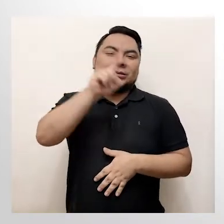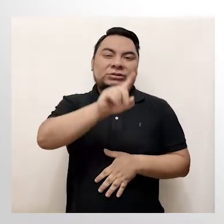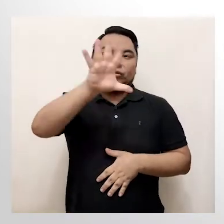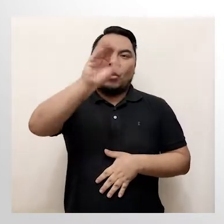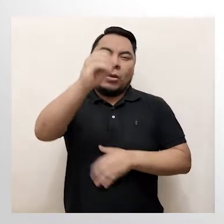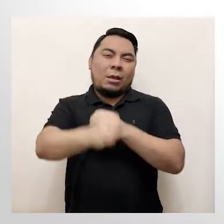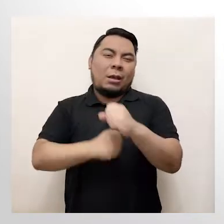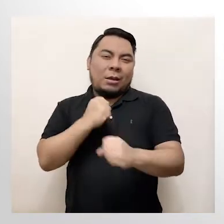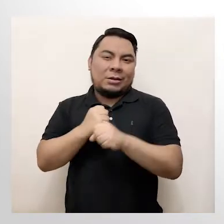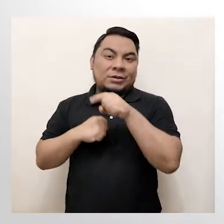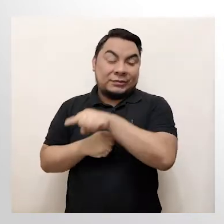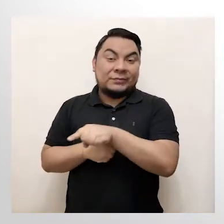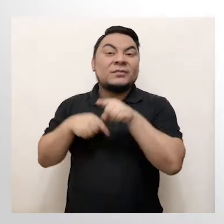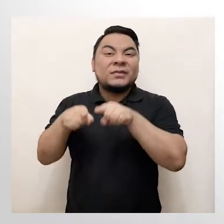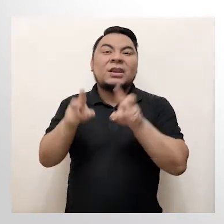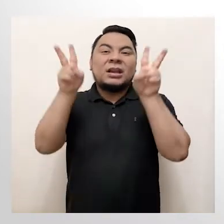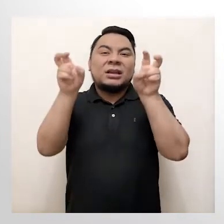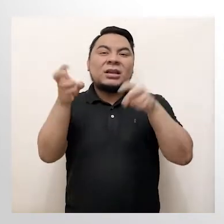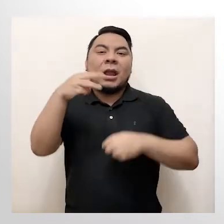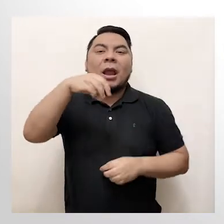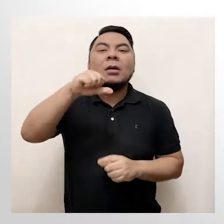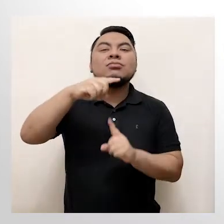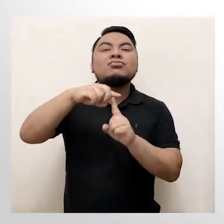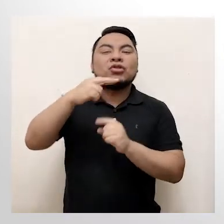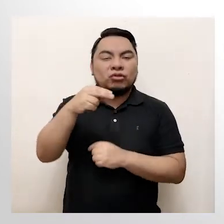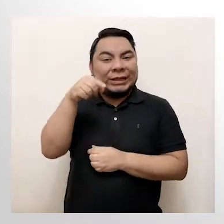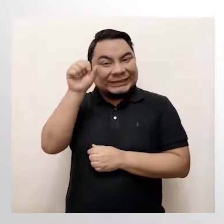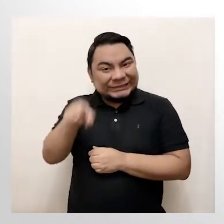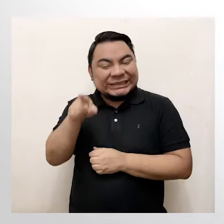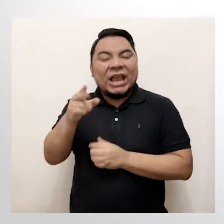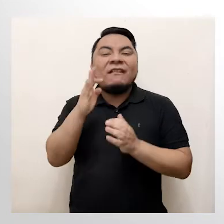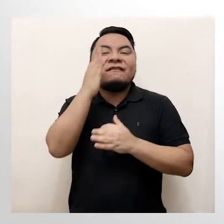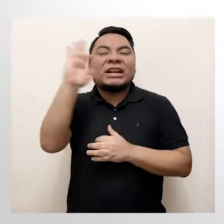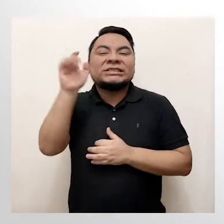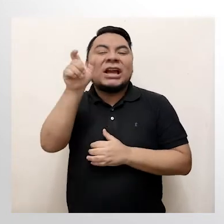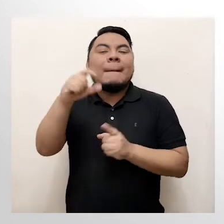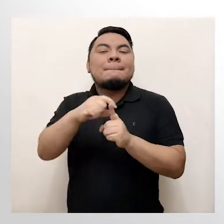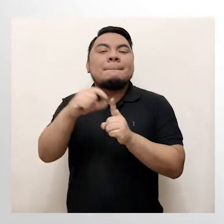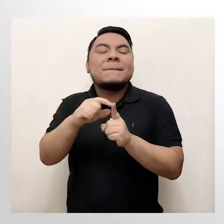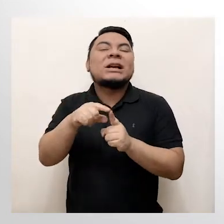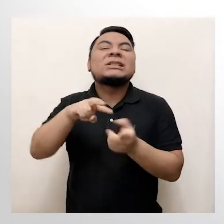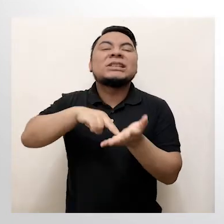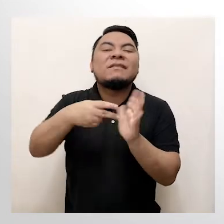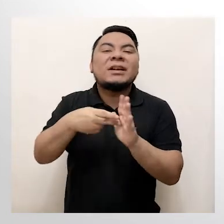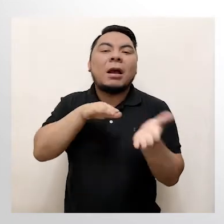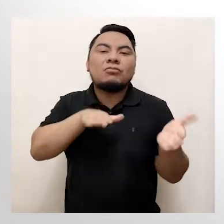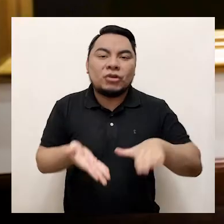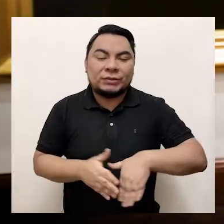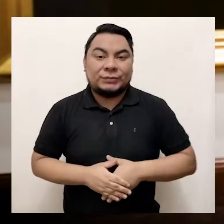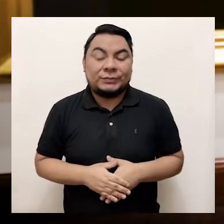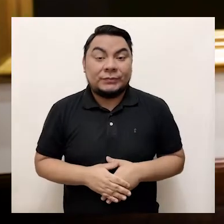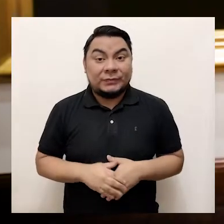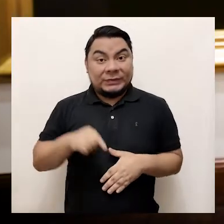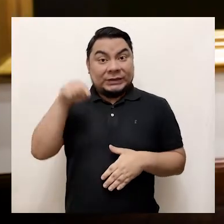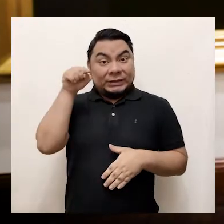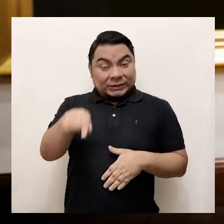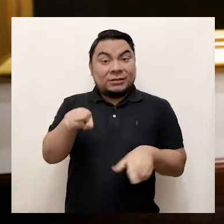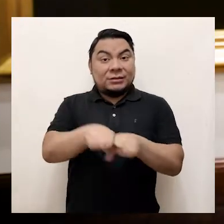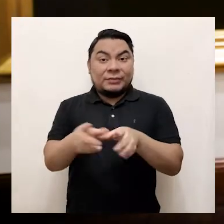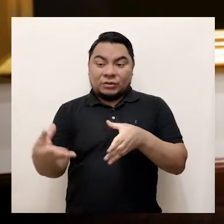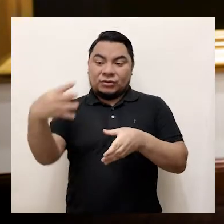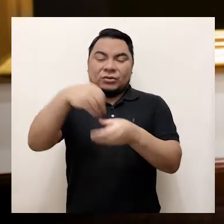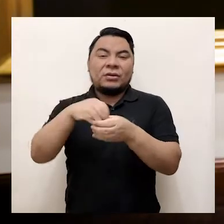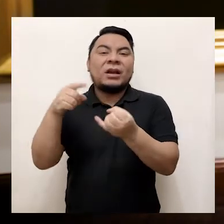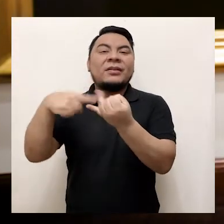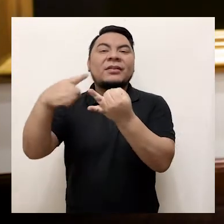de 150 años, y lo tituló Mort, una palabra en francés que significa muerto. En esta